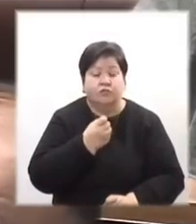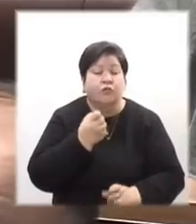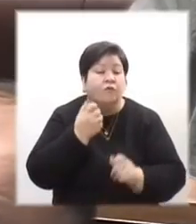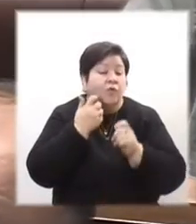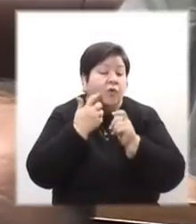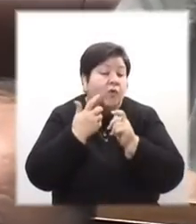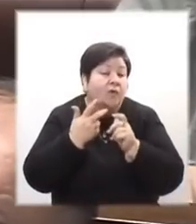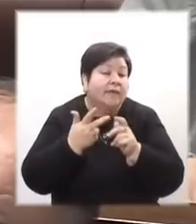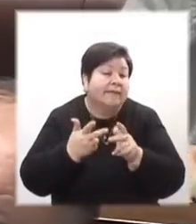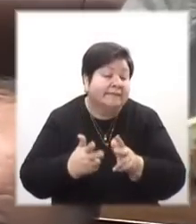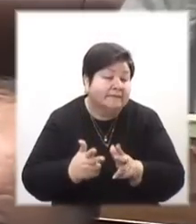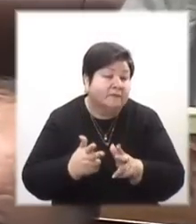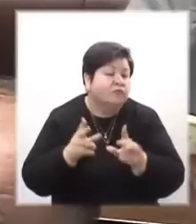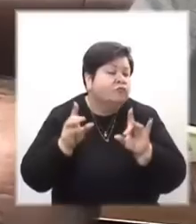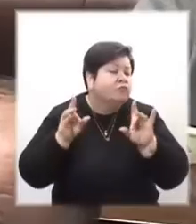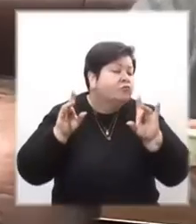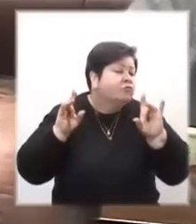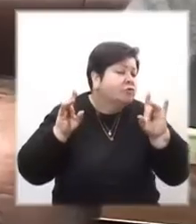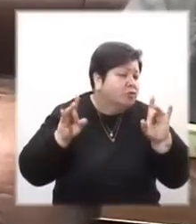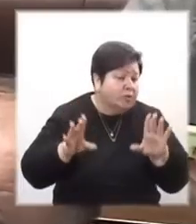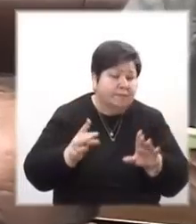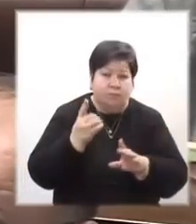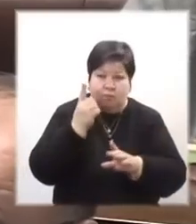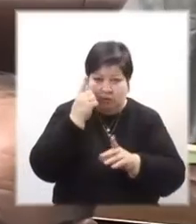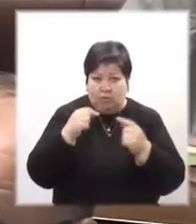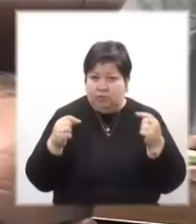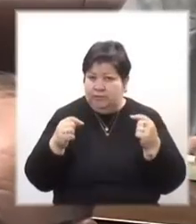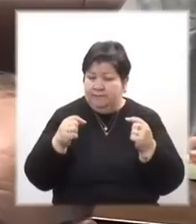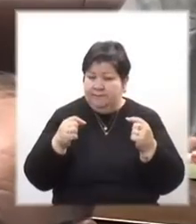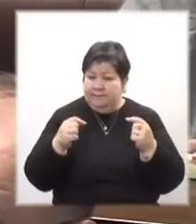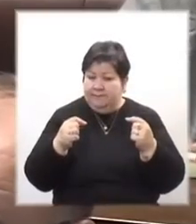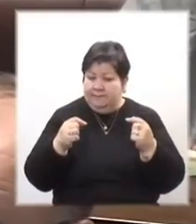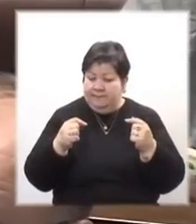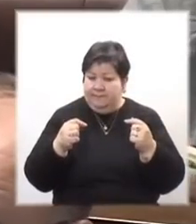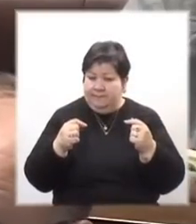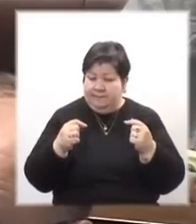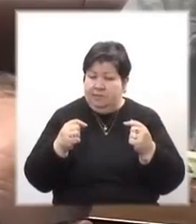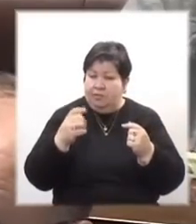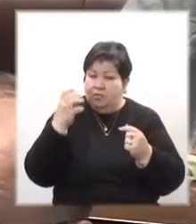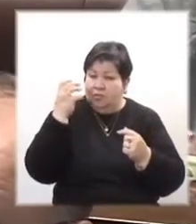y no voy a hacer para nada énfasis en este último terrible hecho.